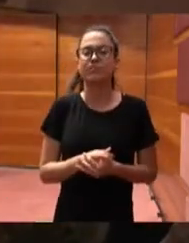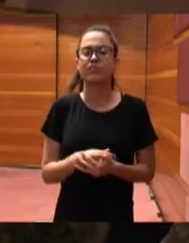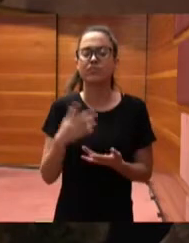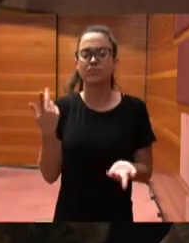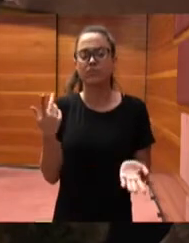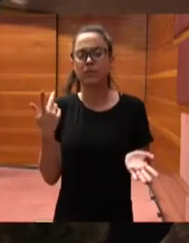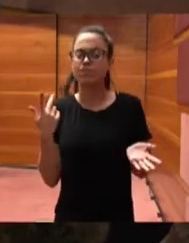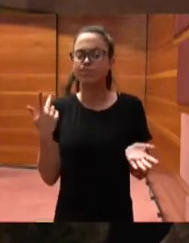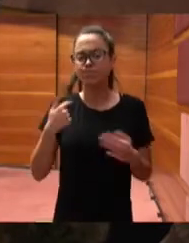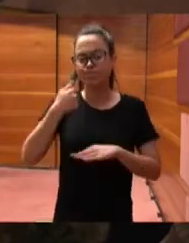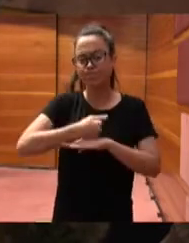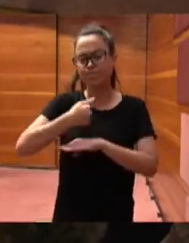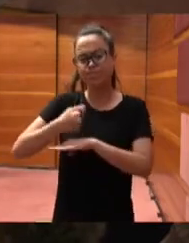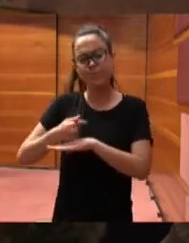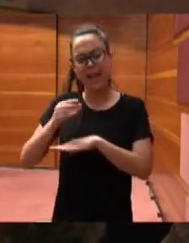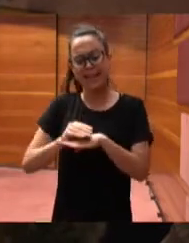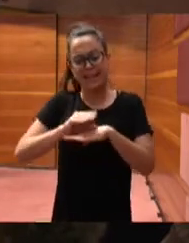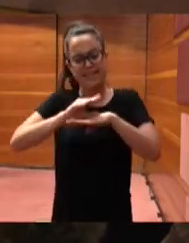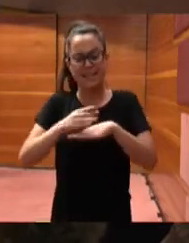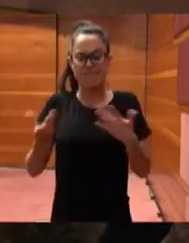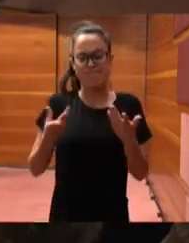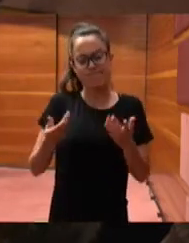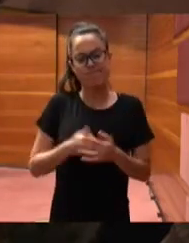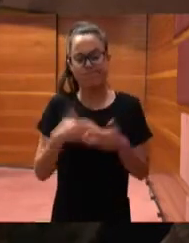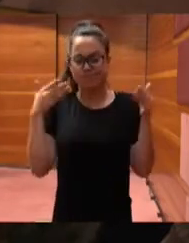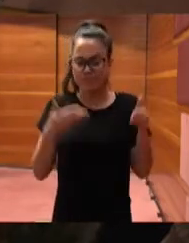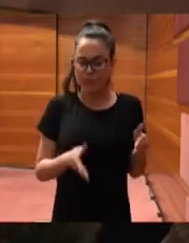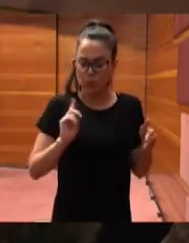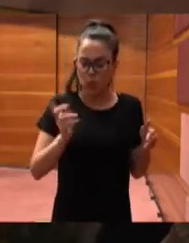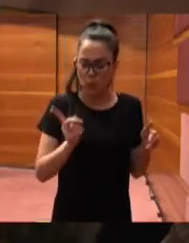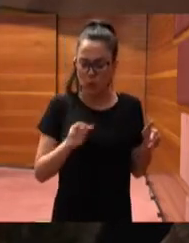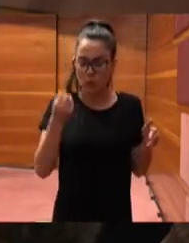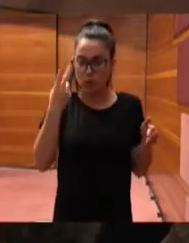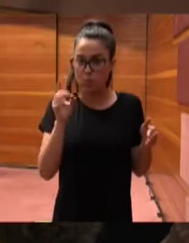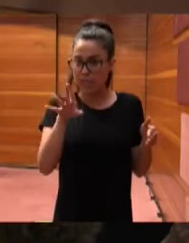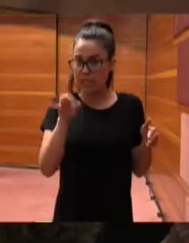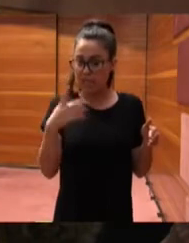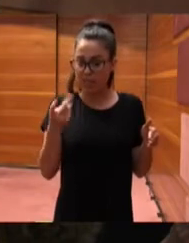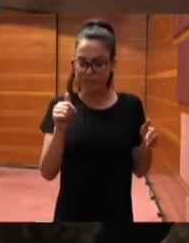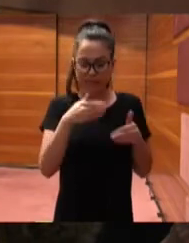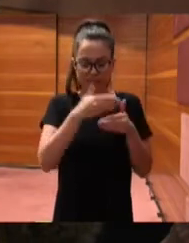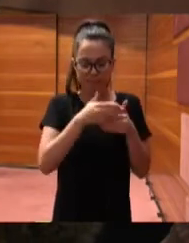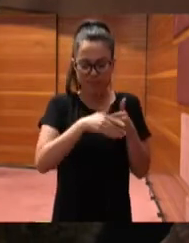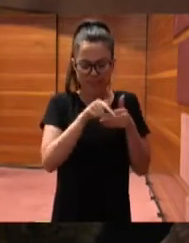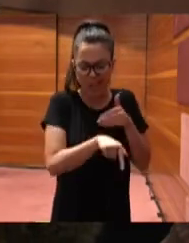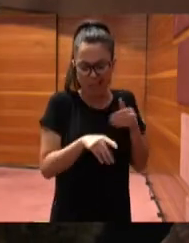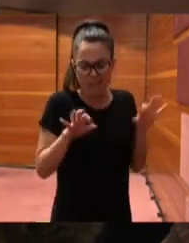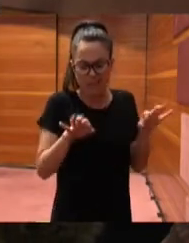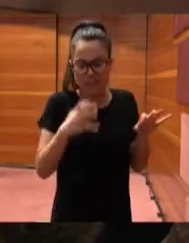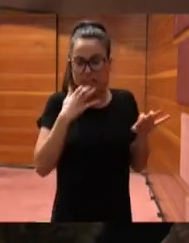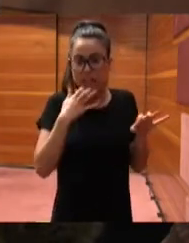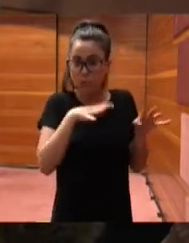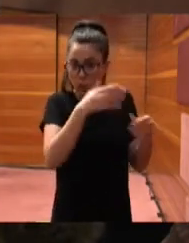saltar, por cierto, respecto a la cantidad. El 9 de diciembre de 2015 tienes que estar ahí. Si estabas ya, estabas